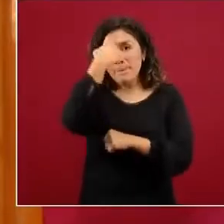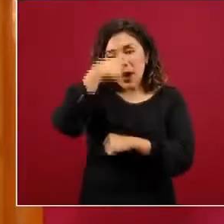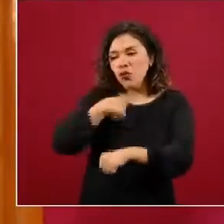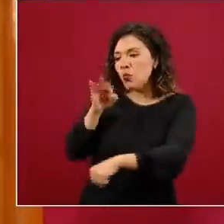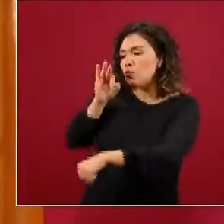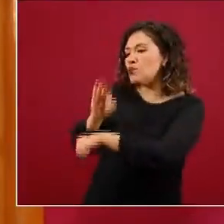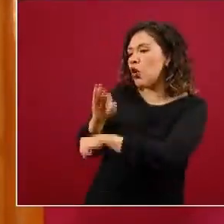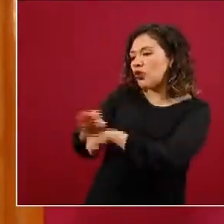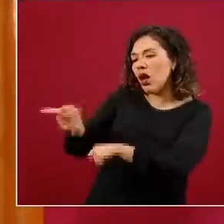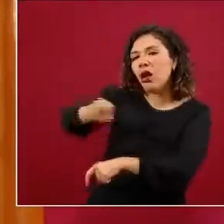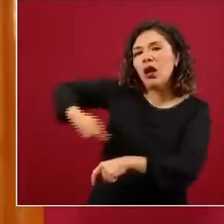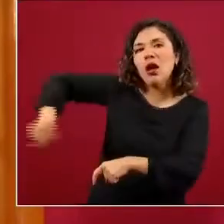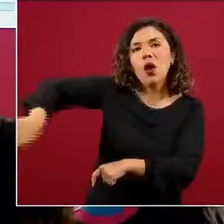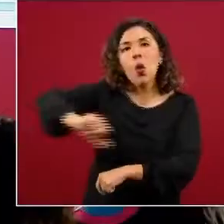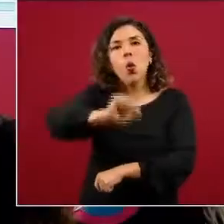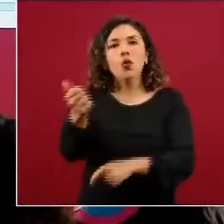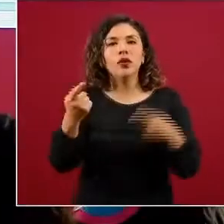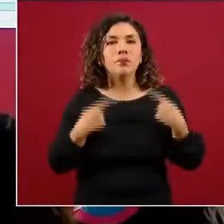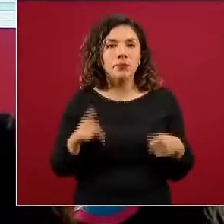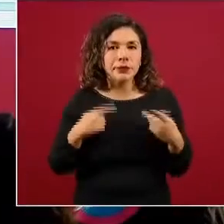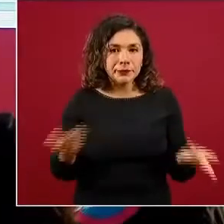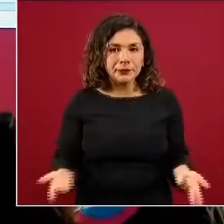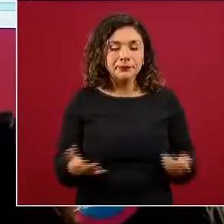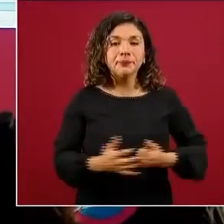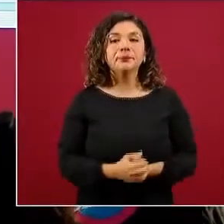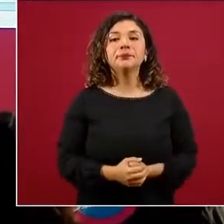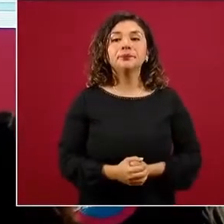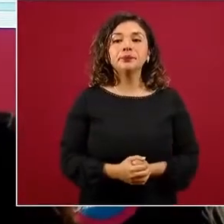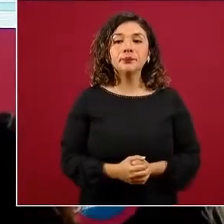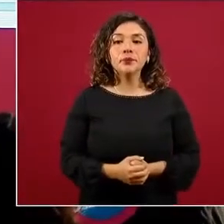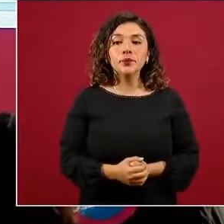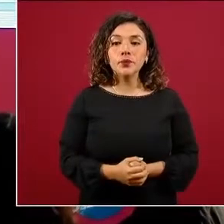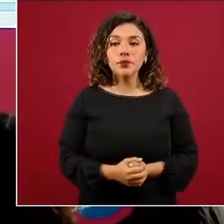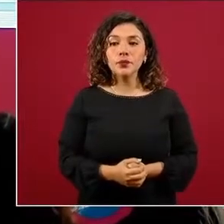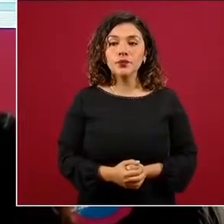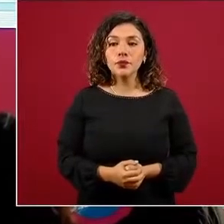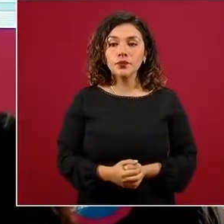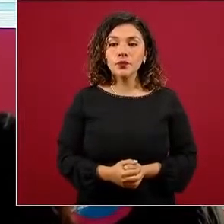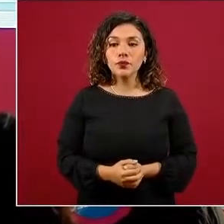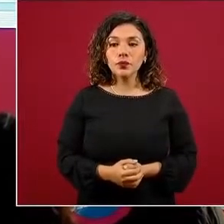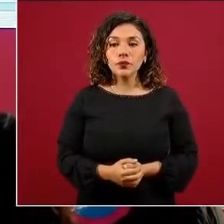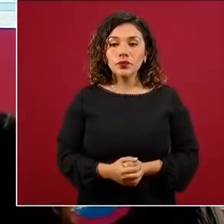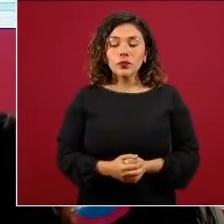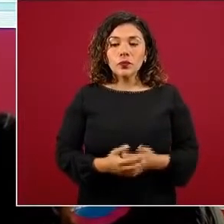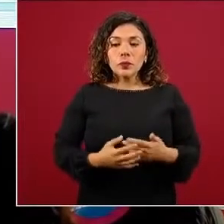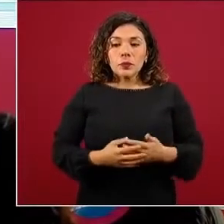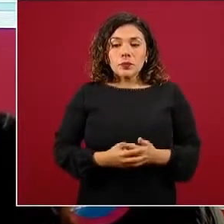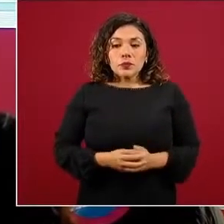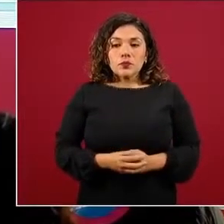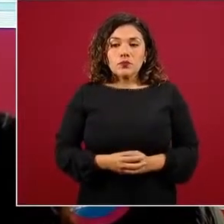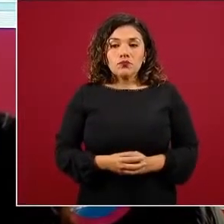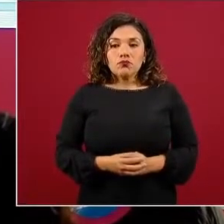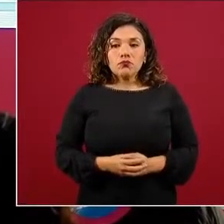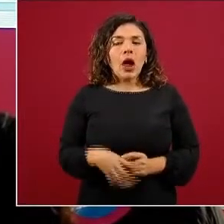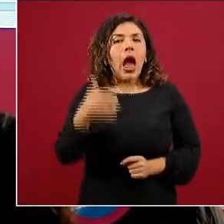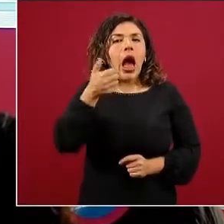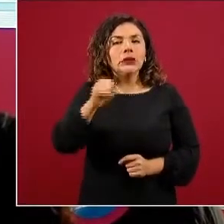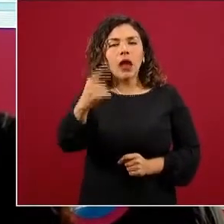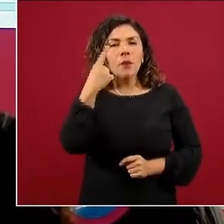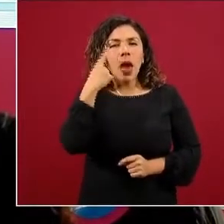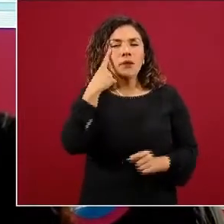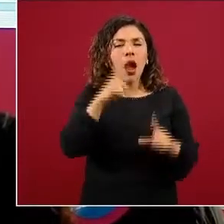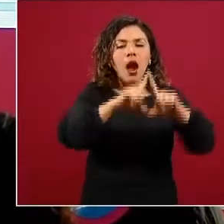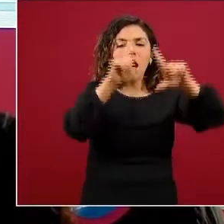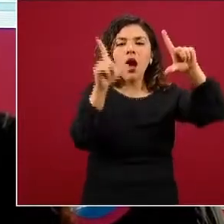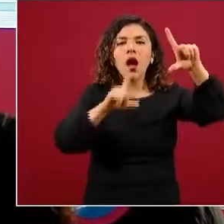también protegemos a otras personas. La siguiente. Esta es la curva epidémica general